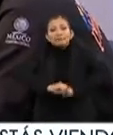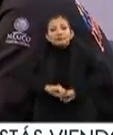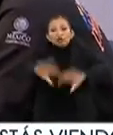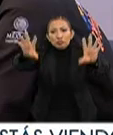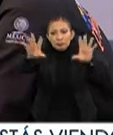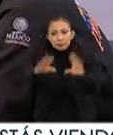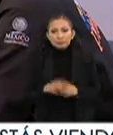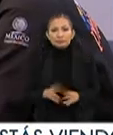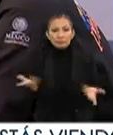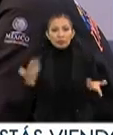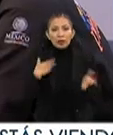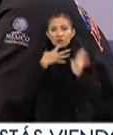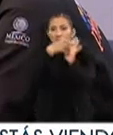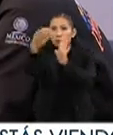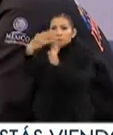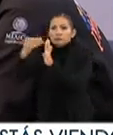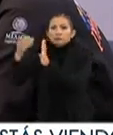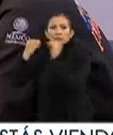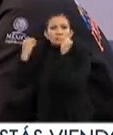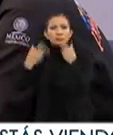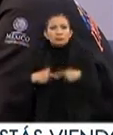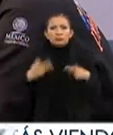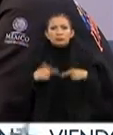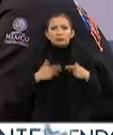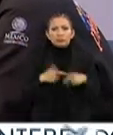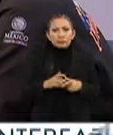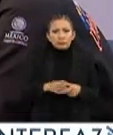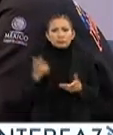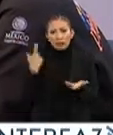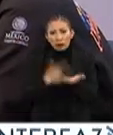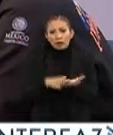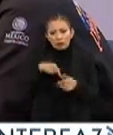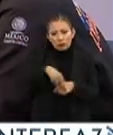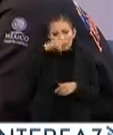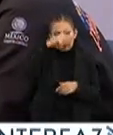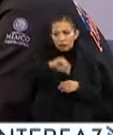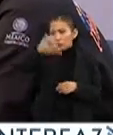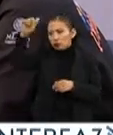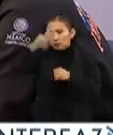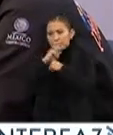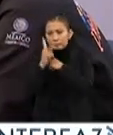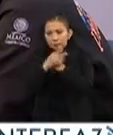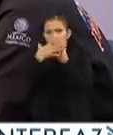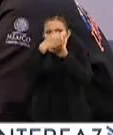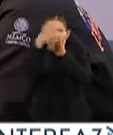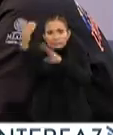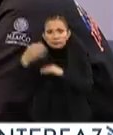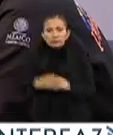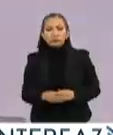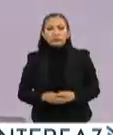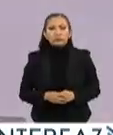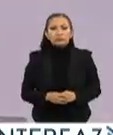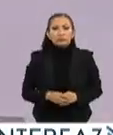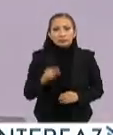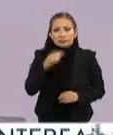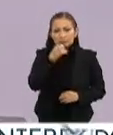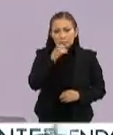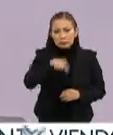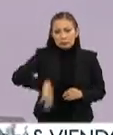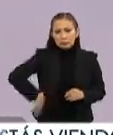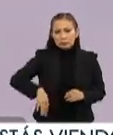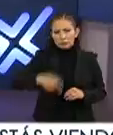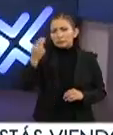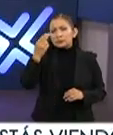y fue replicado por muchísimos medios dentro y fuera de México, ¿no? Claro, comentabas